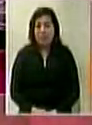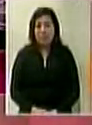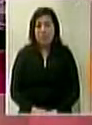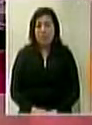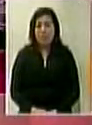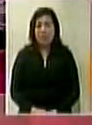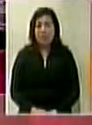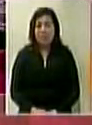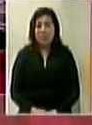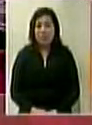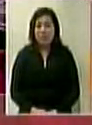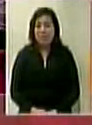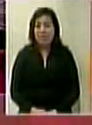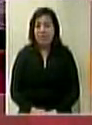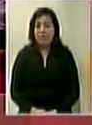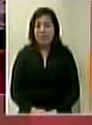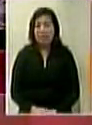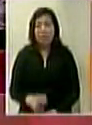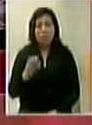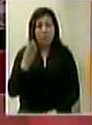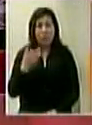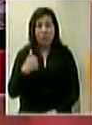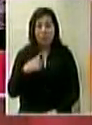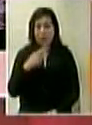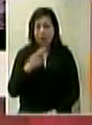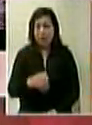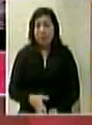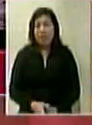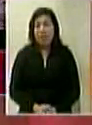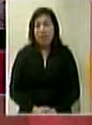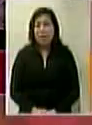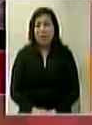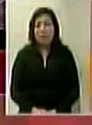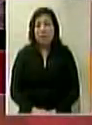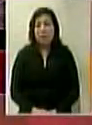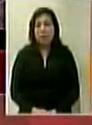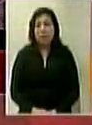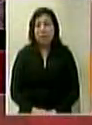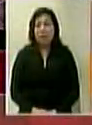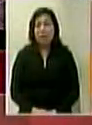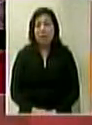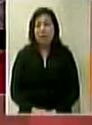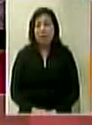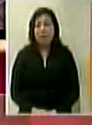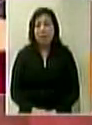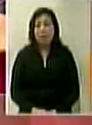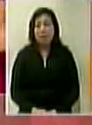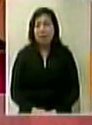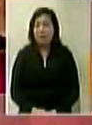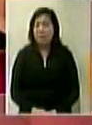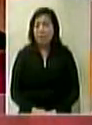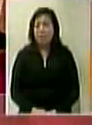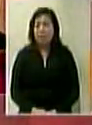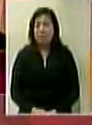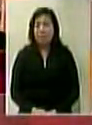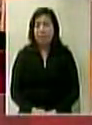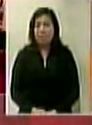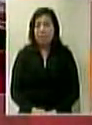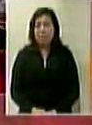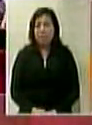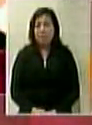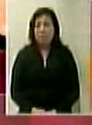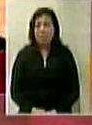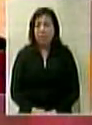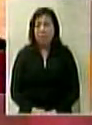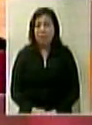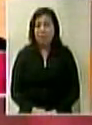predominio de la raza cobriza el futuro de nuestro país, y eso los demócratas no lo podemos permitir.